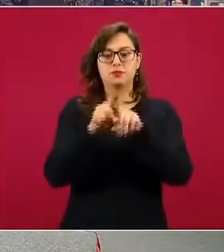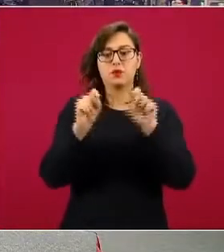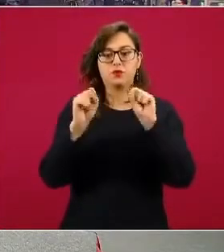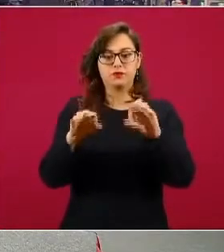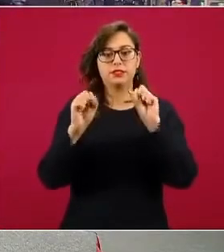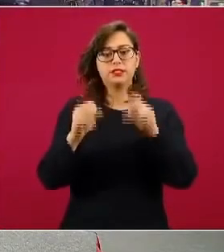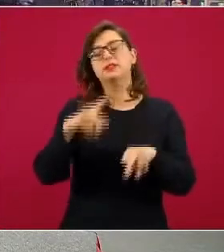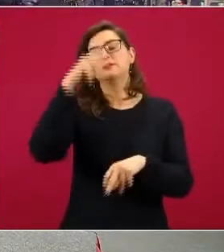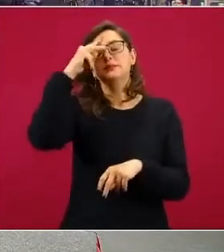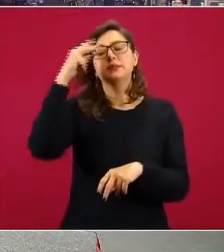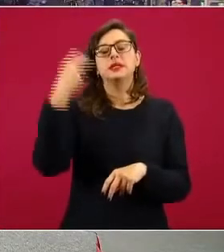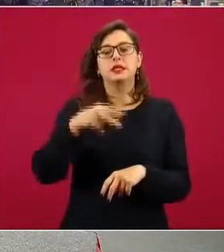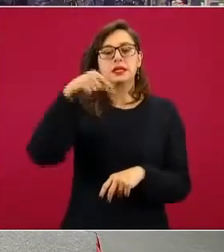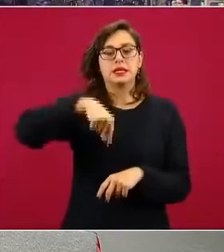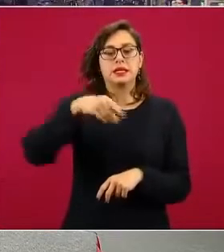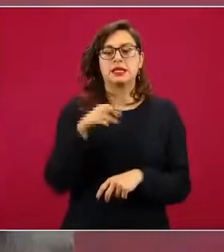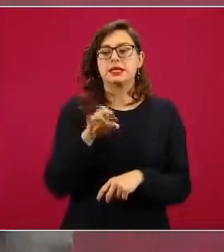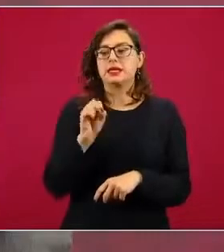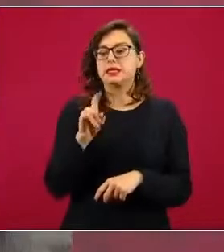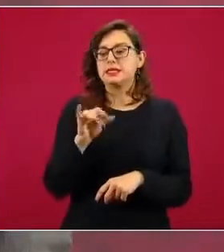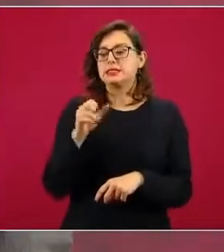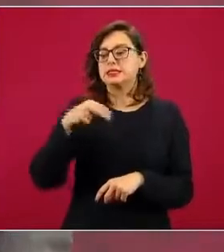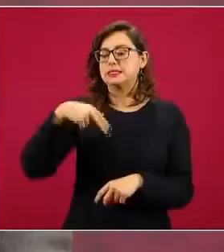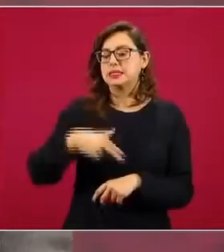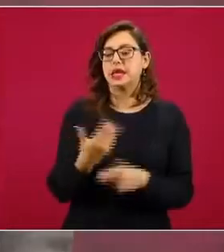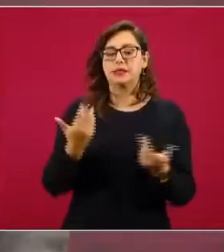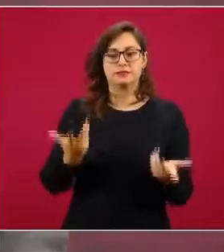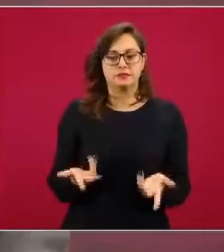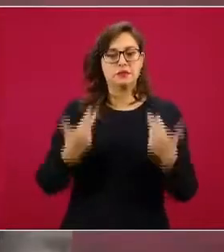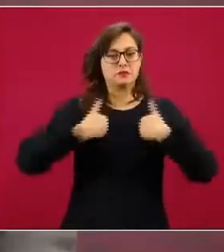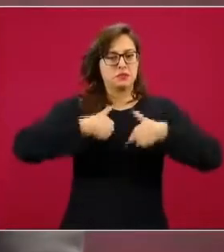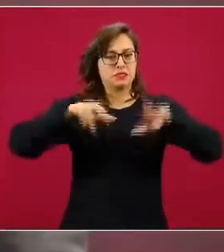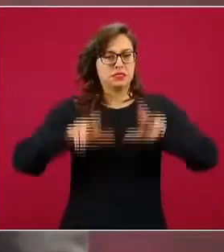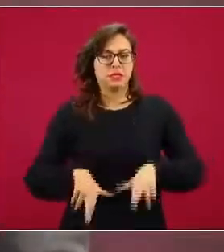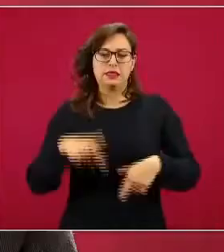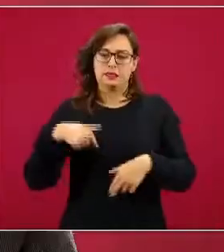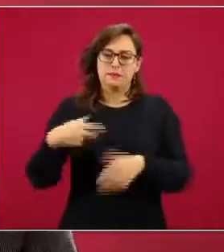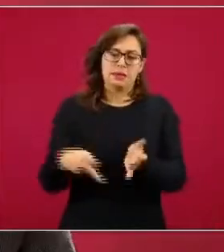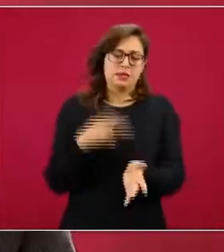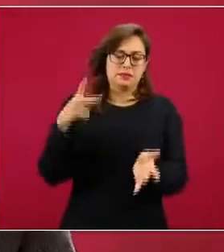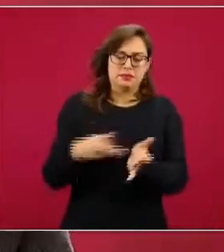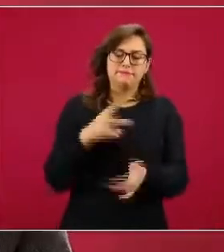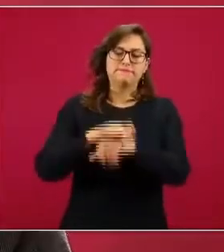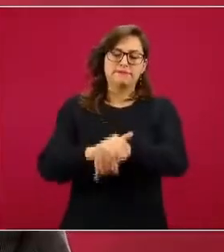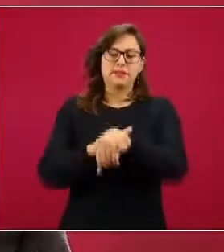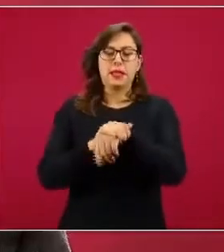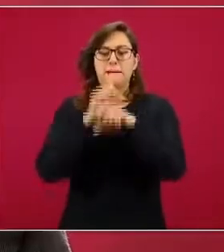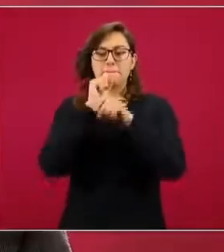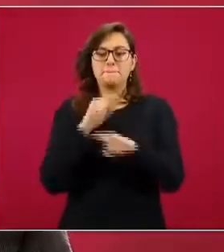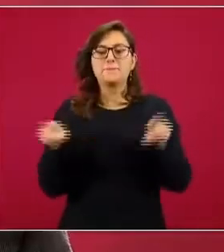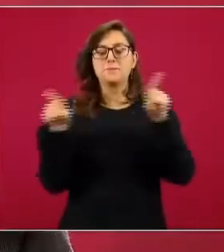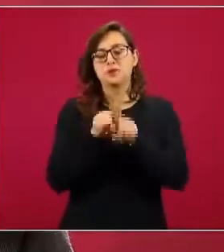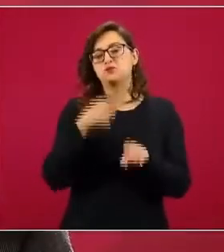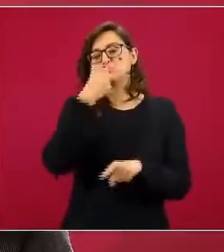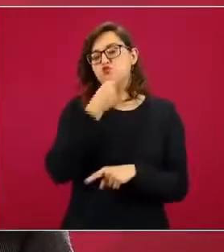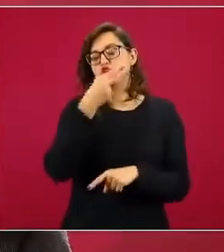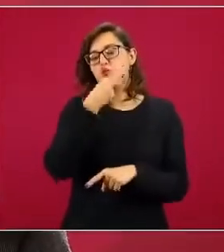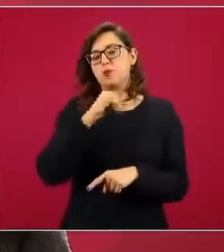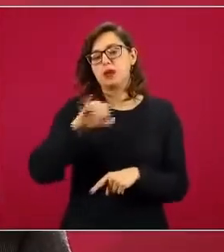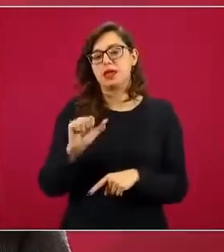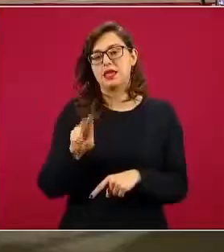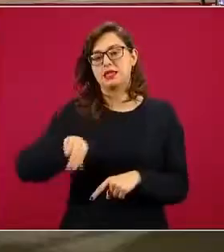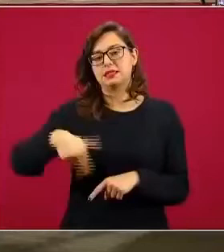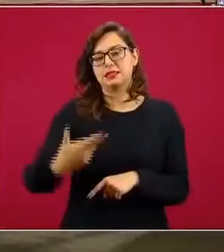Morales, nuestro muy apreciado y respetado amigo que ha venido aquí varias veces, y el doctor Jean-Marc Gabastú, quien directamente